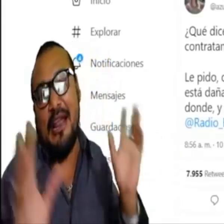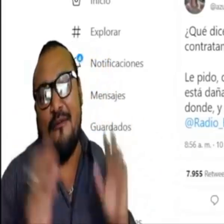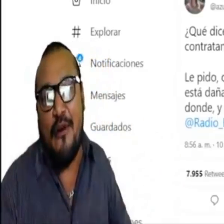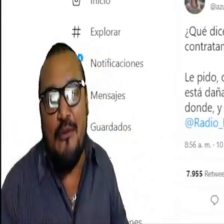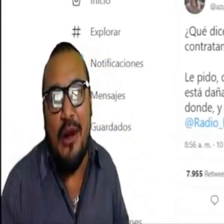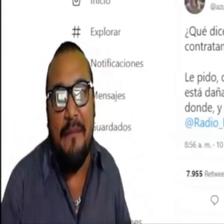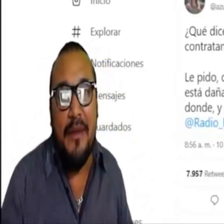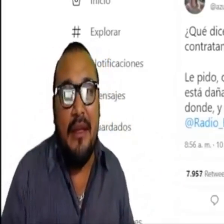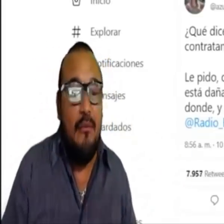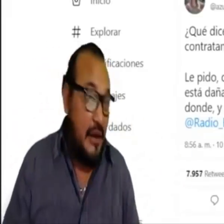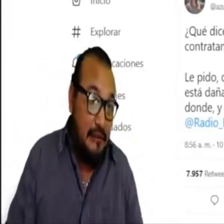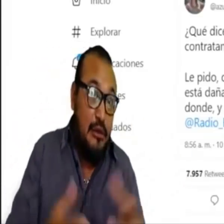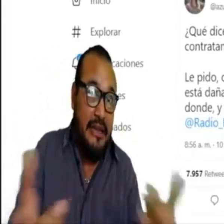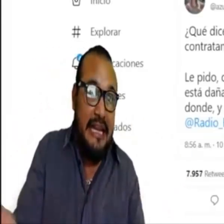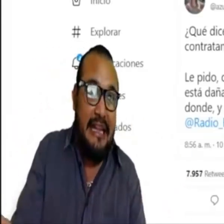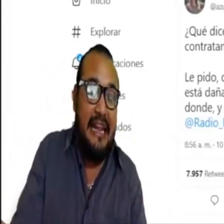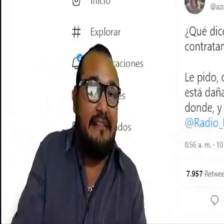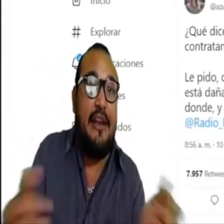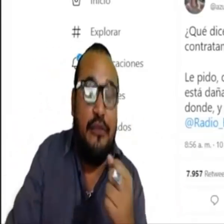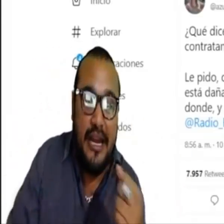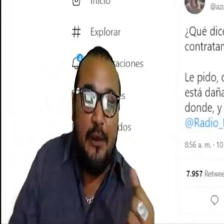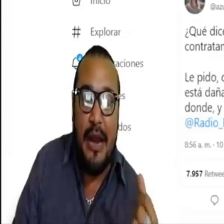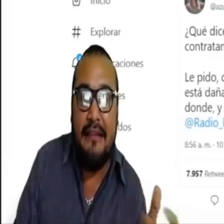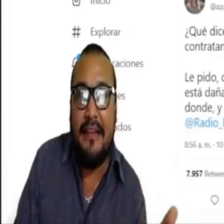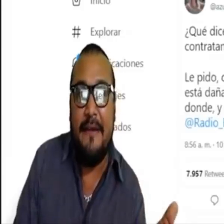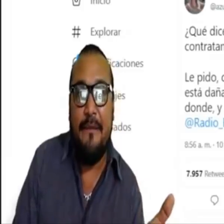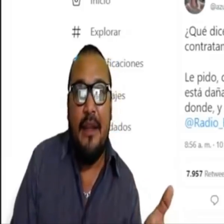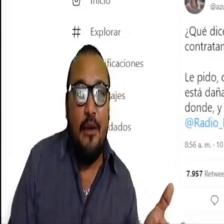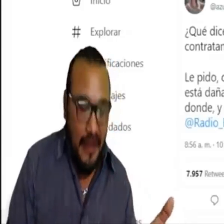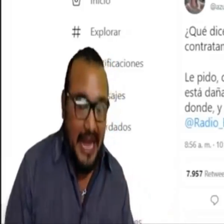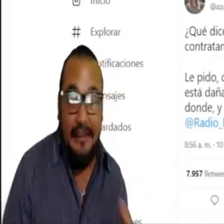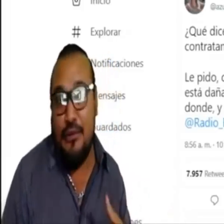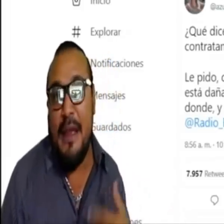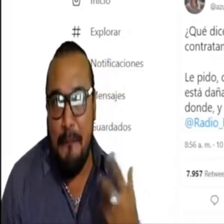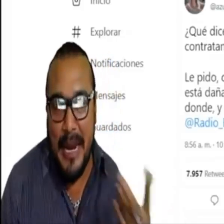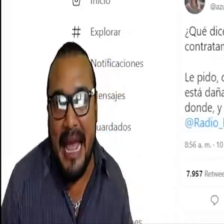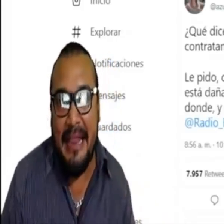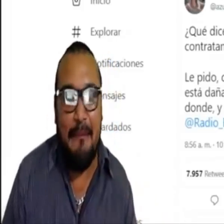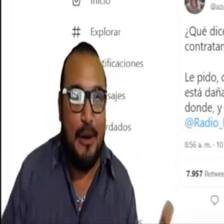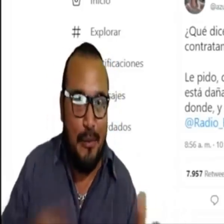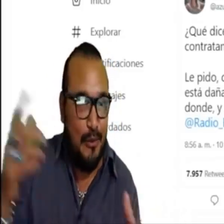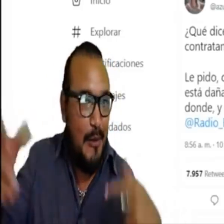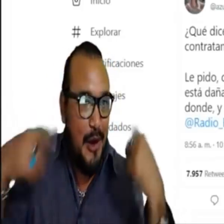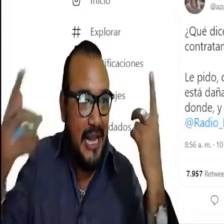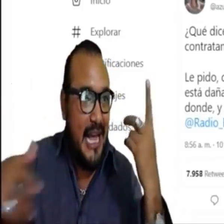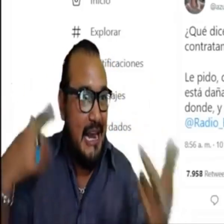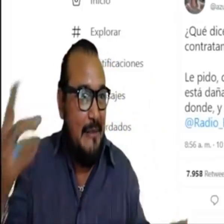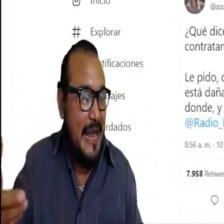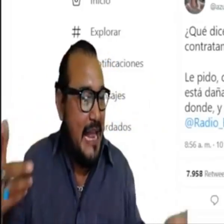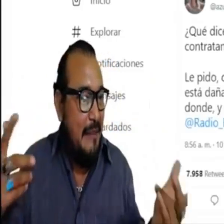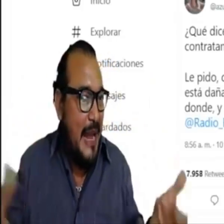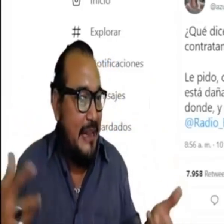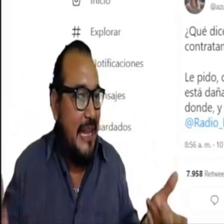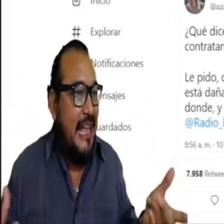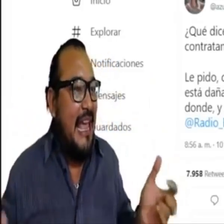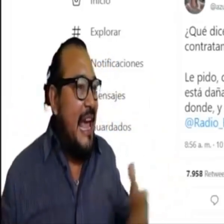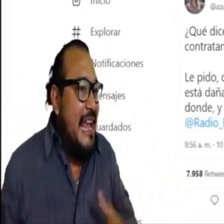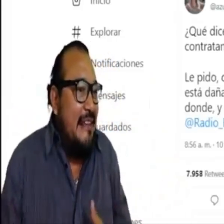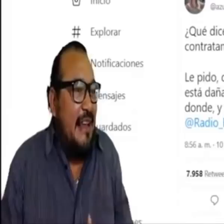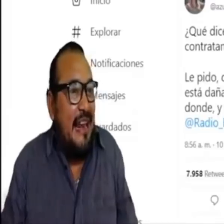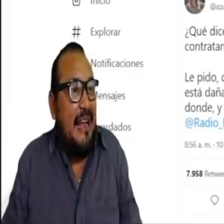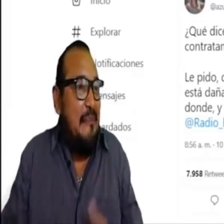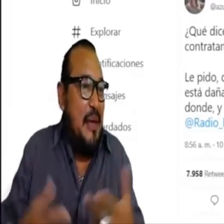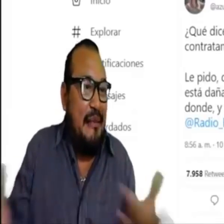y albo radiofórmula porque es un títere chayo senador este o sea es una empleada pero pues todavía no le cae bien el 20